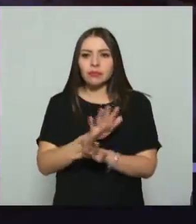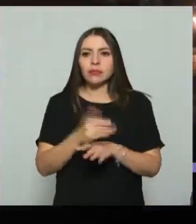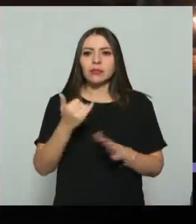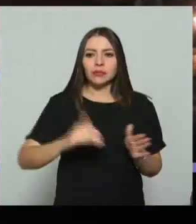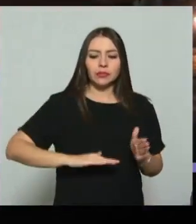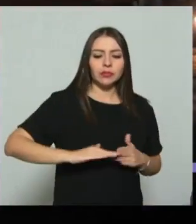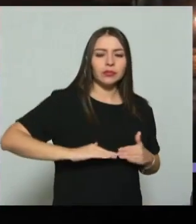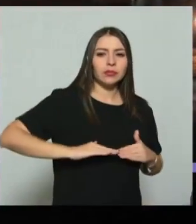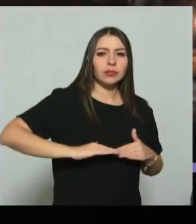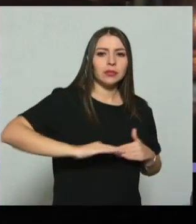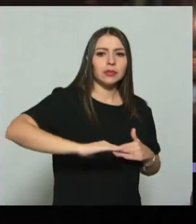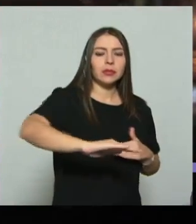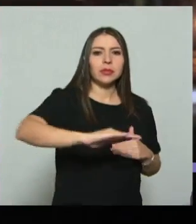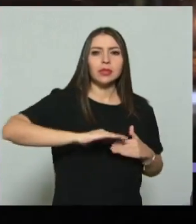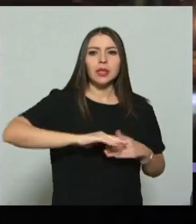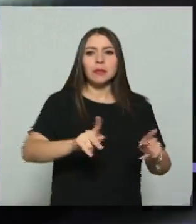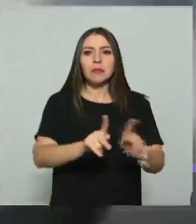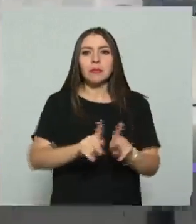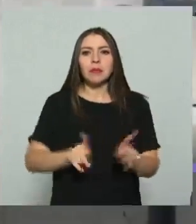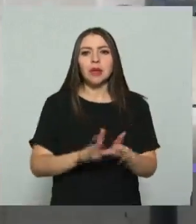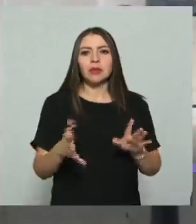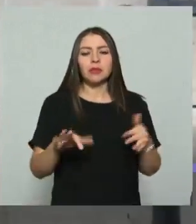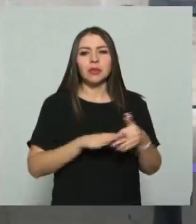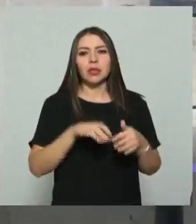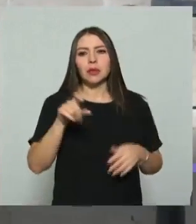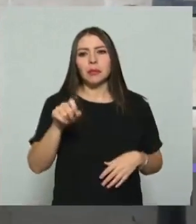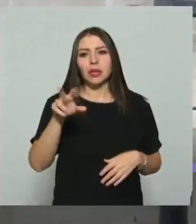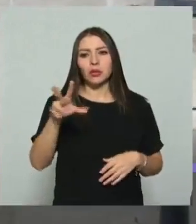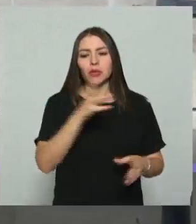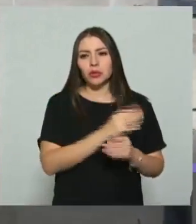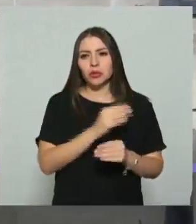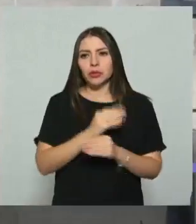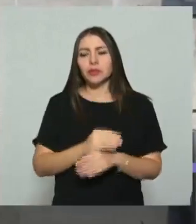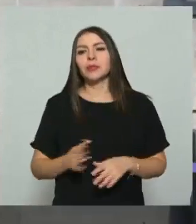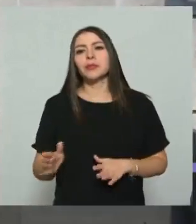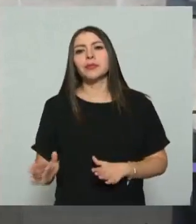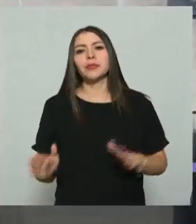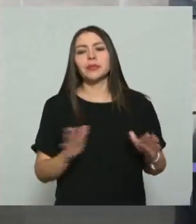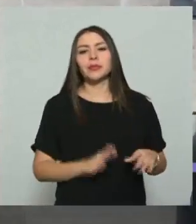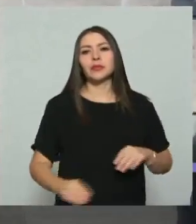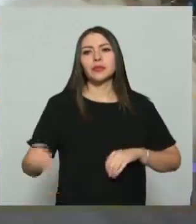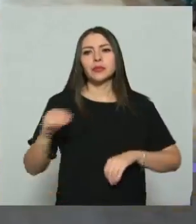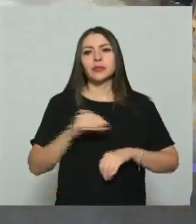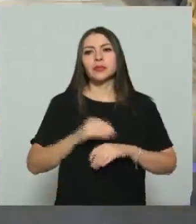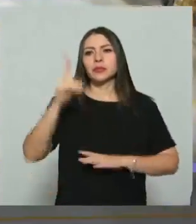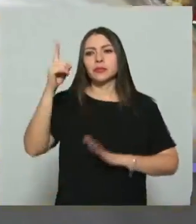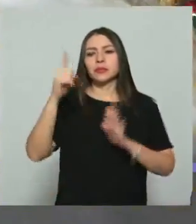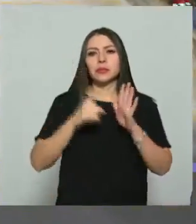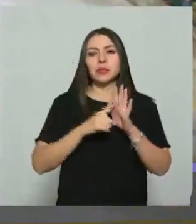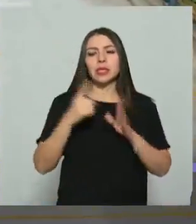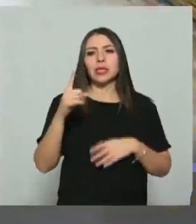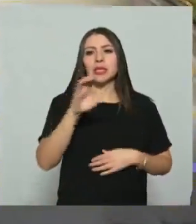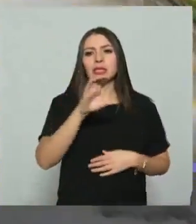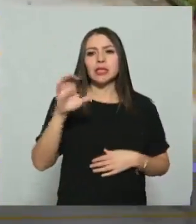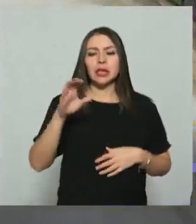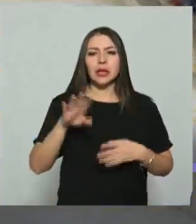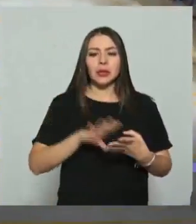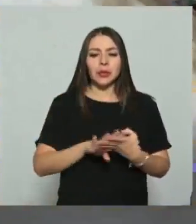cerca de 28 patios. Se pusieron más de 1,100 colectores para las bajadas de agua